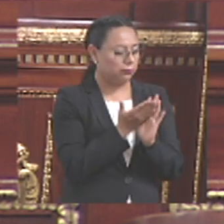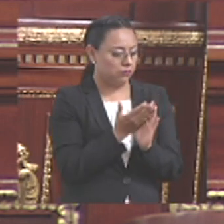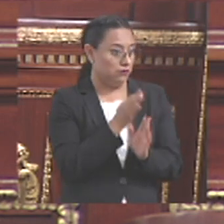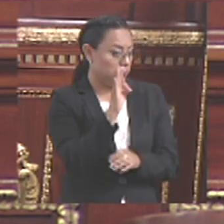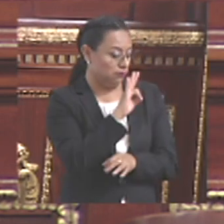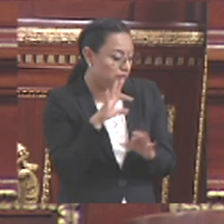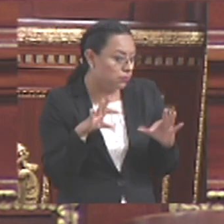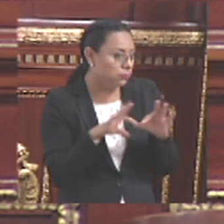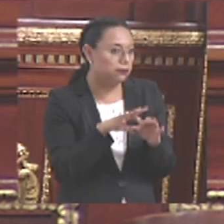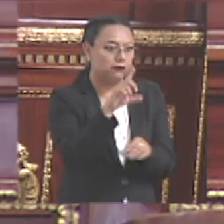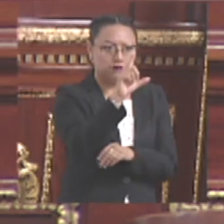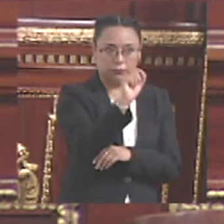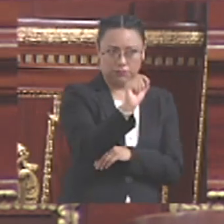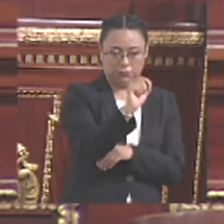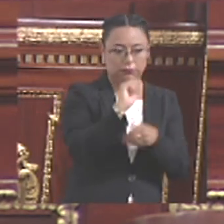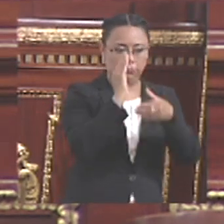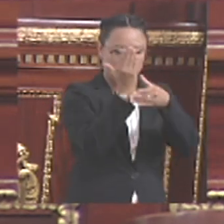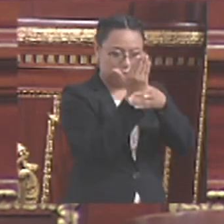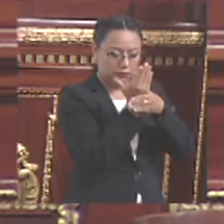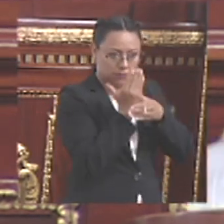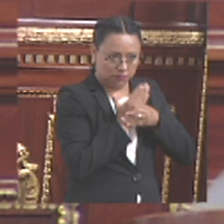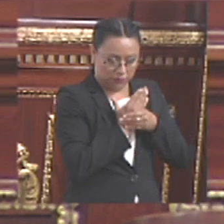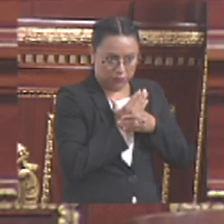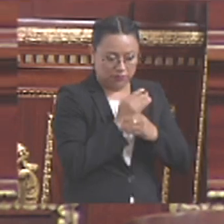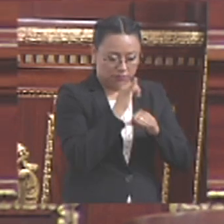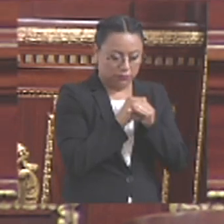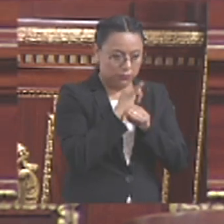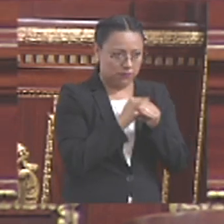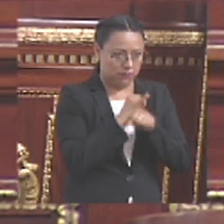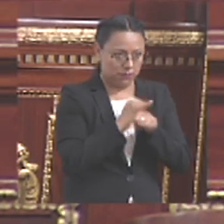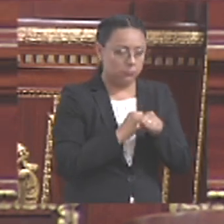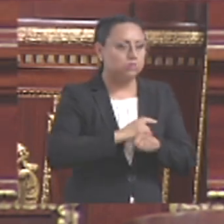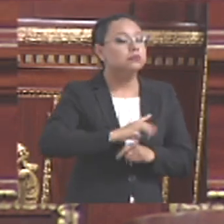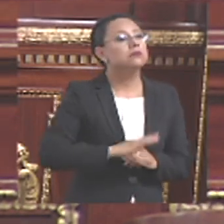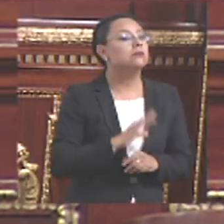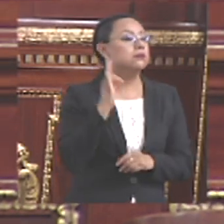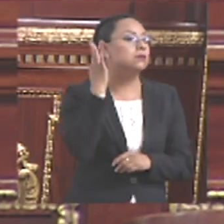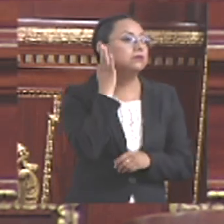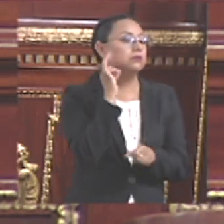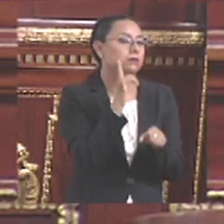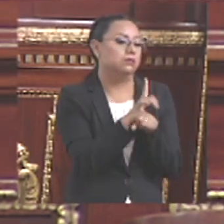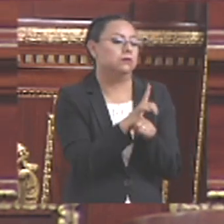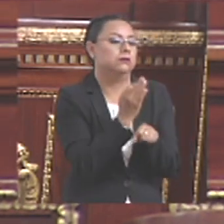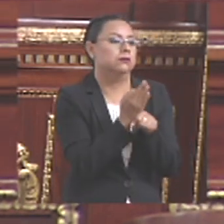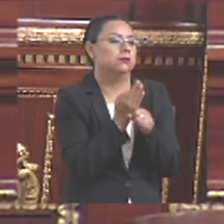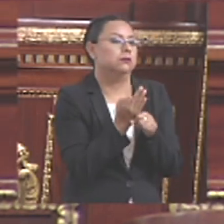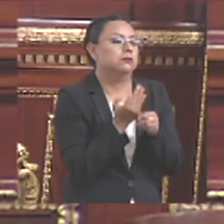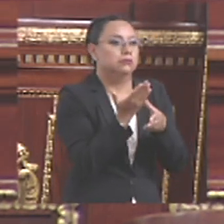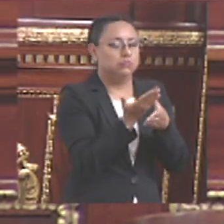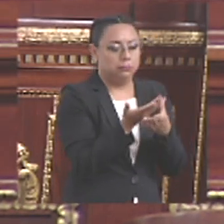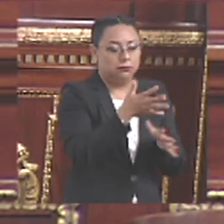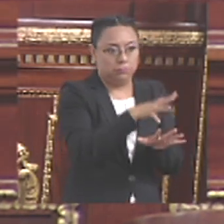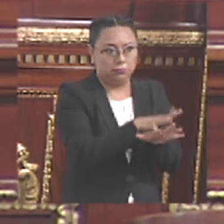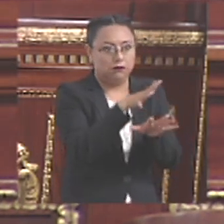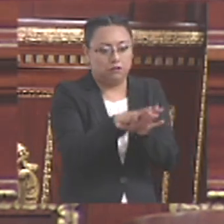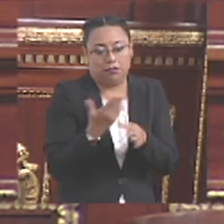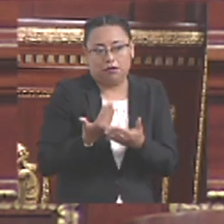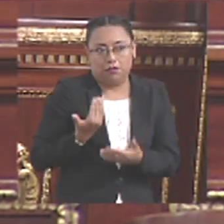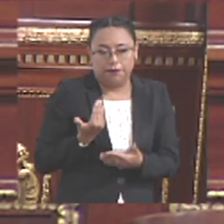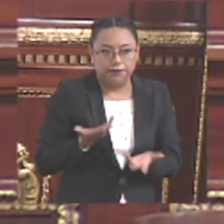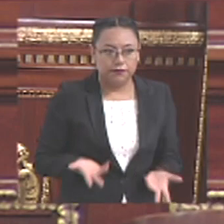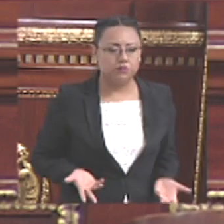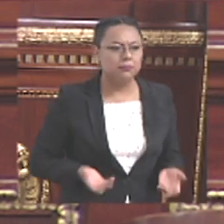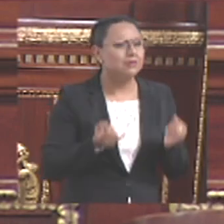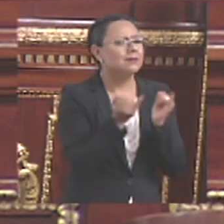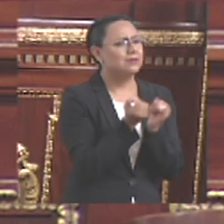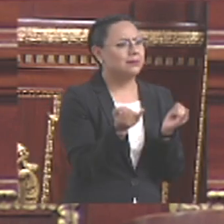investigación que en voz de la propia fiscal se están integrando? Ello sin dejar de mencionar los